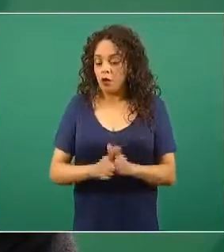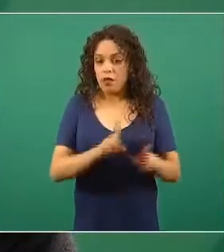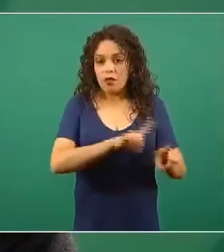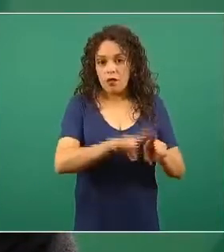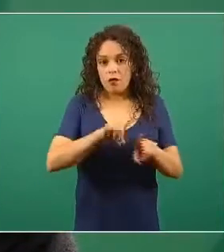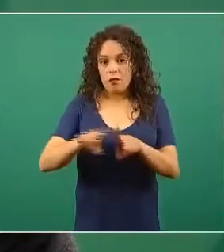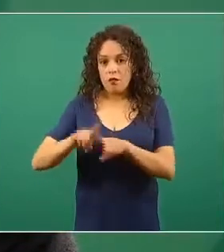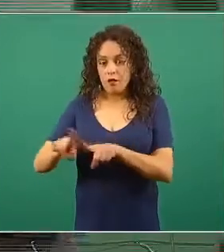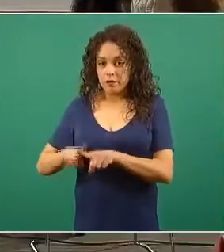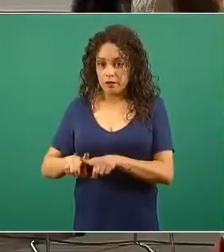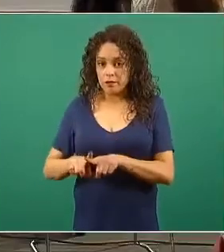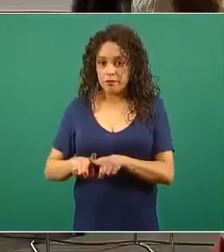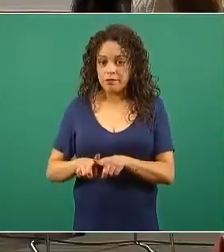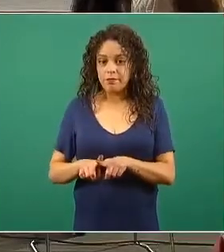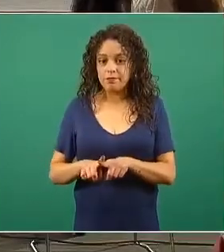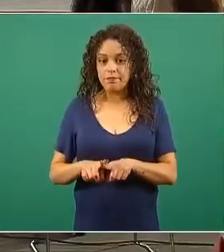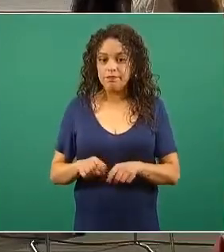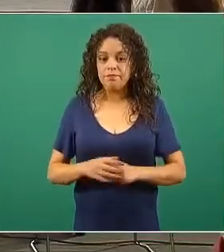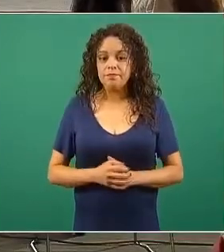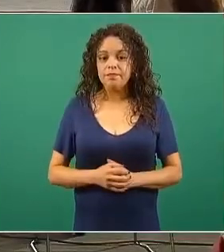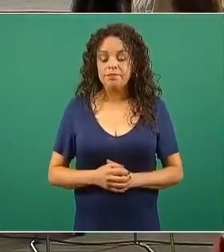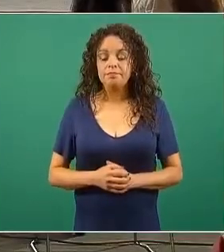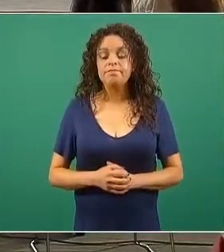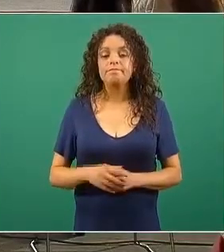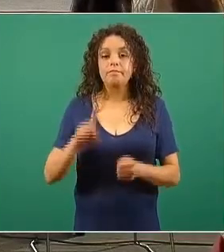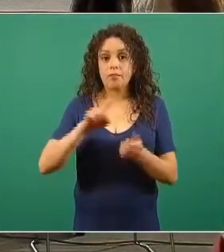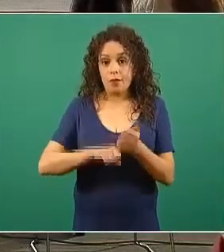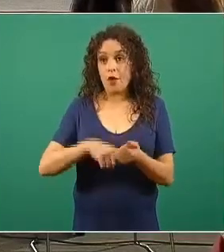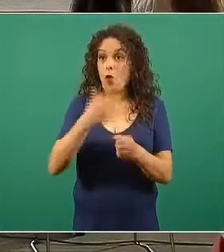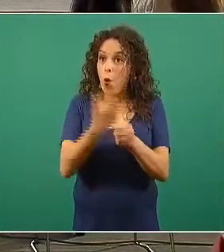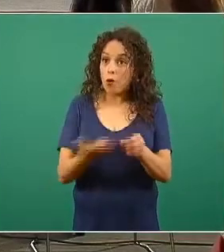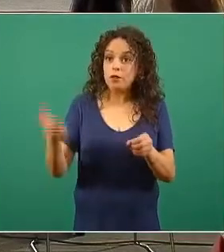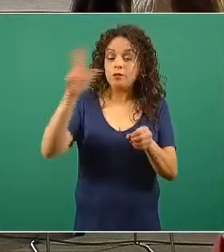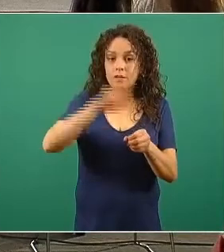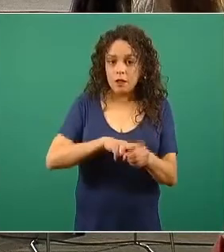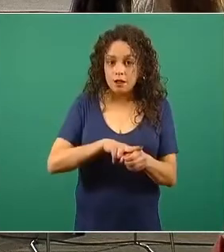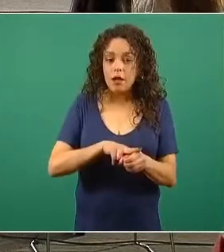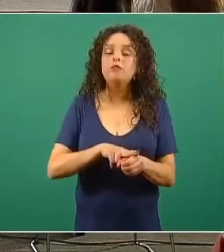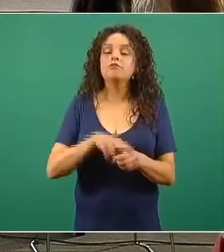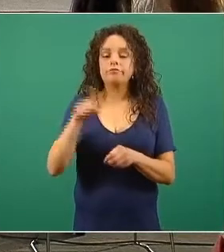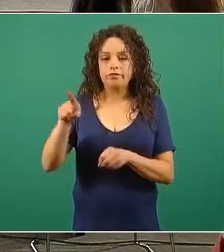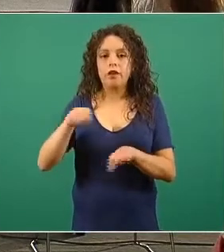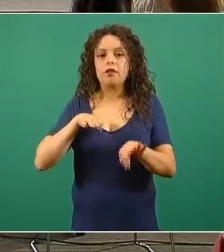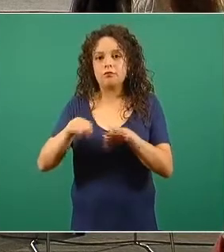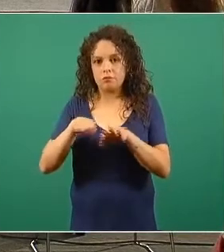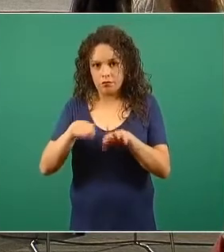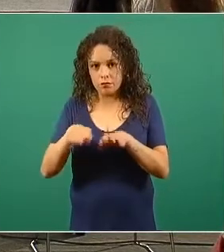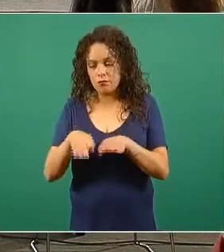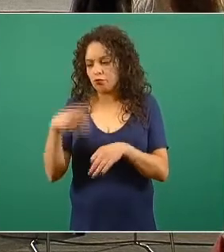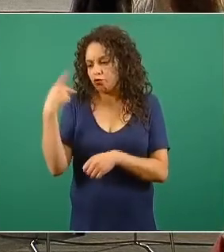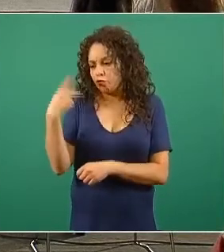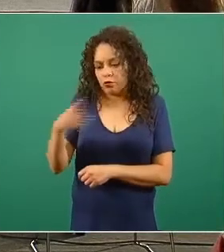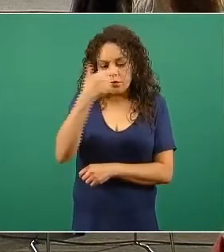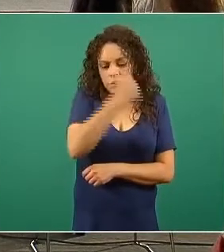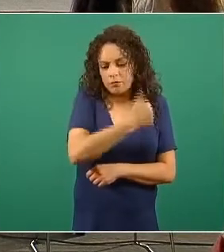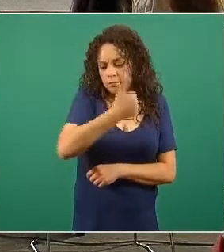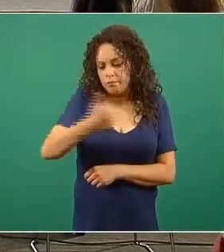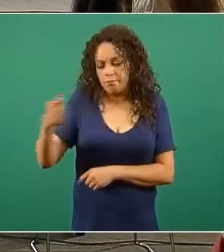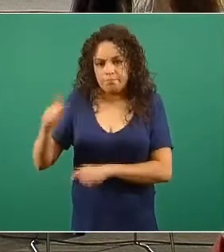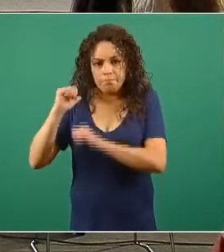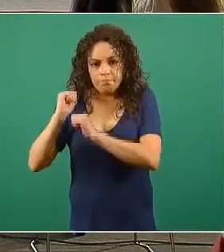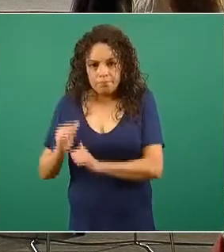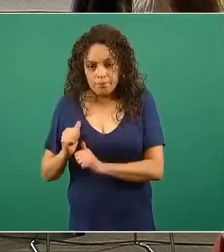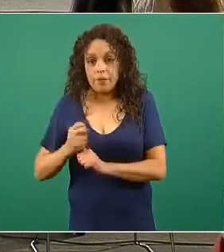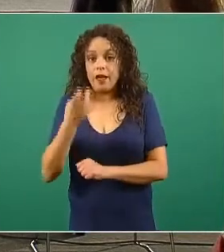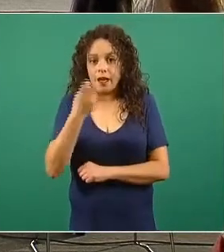de actividades profesionales que en una unidad de salud aportan con su actividad a que el hospital pueda